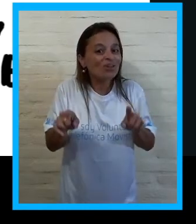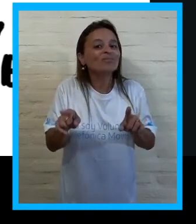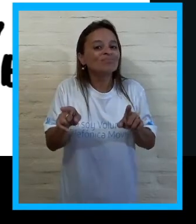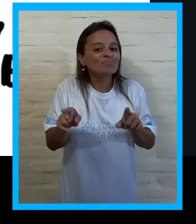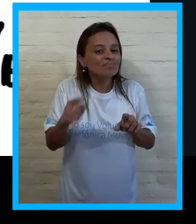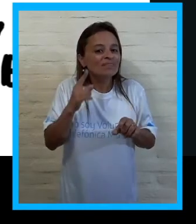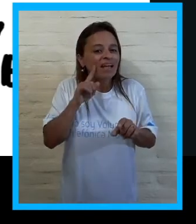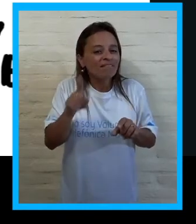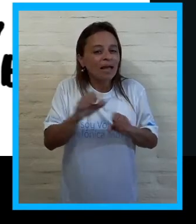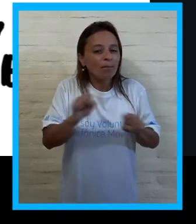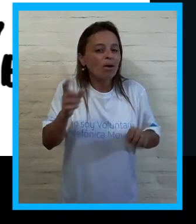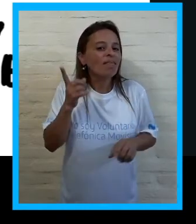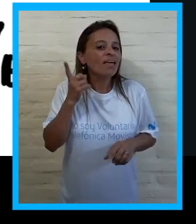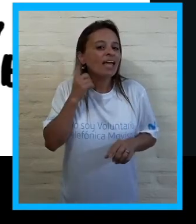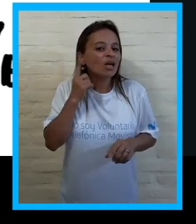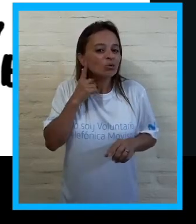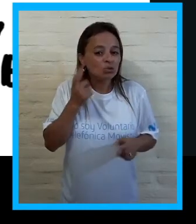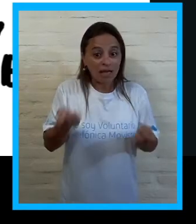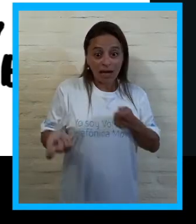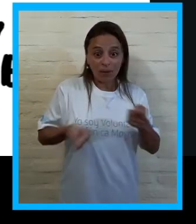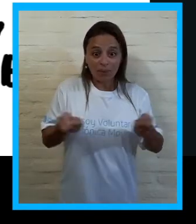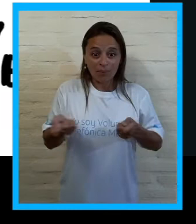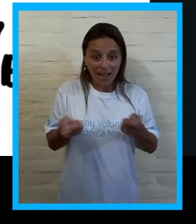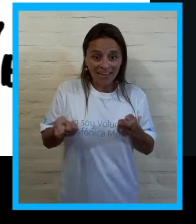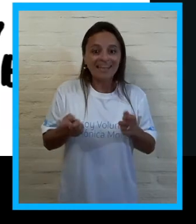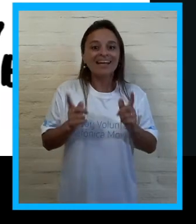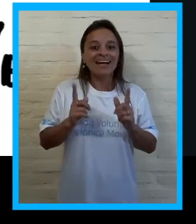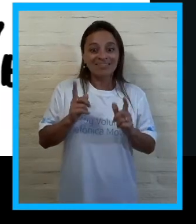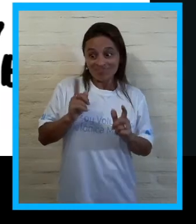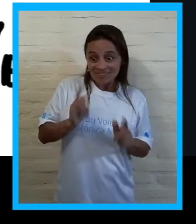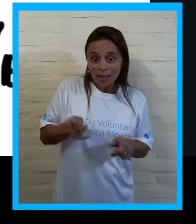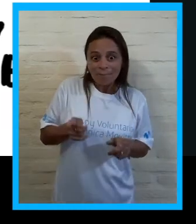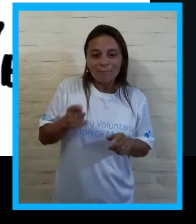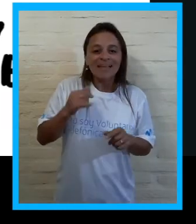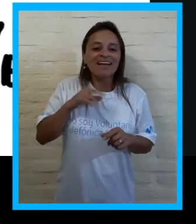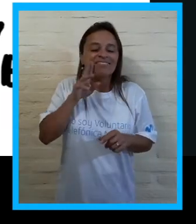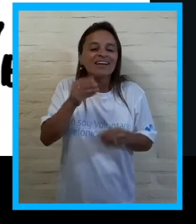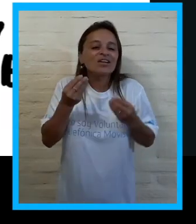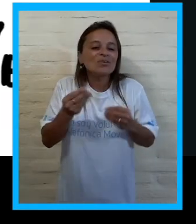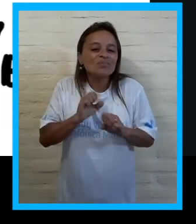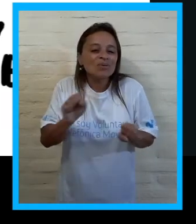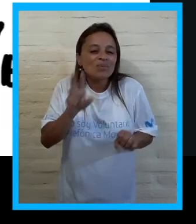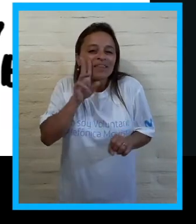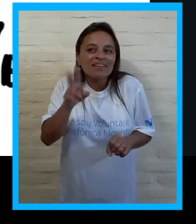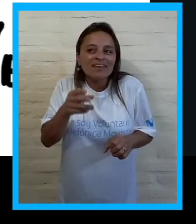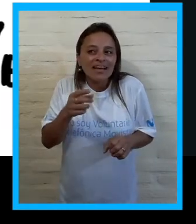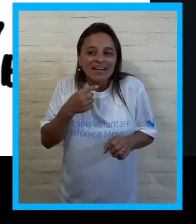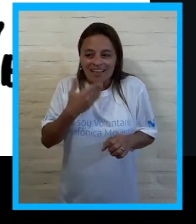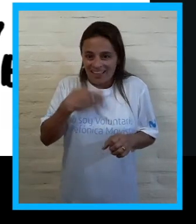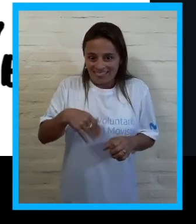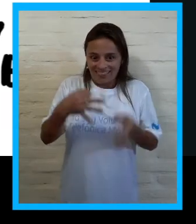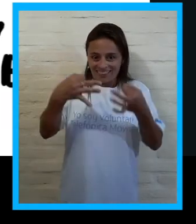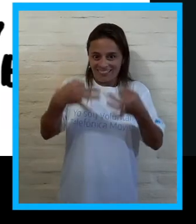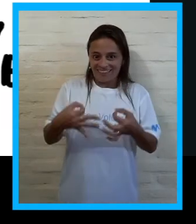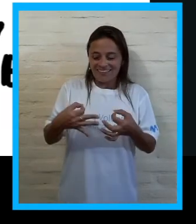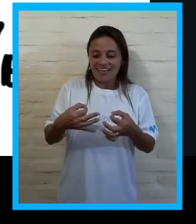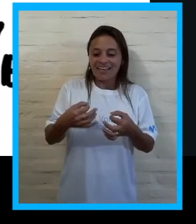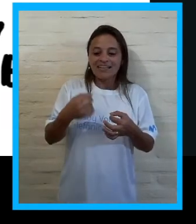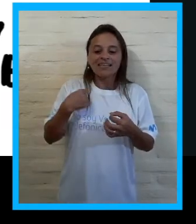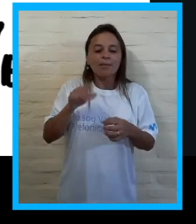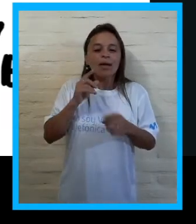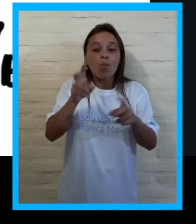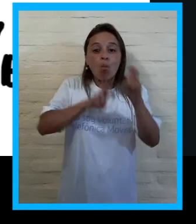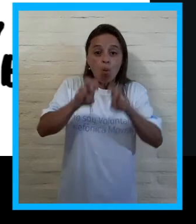pies. Puedes escucharla y bailarla haciendo clic en el documento que te dejamos para descargar o también puedes buscarla